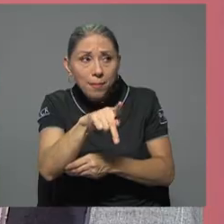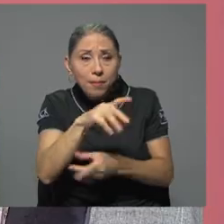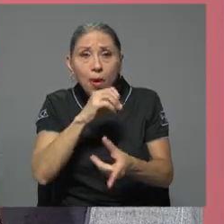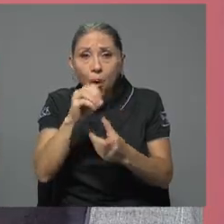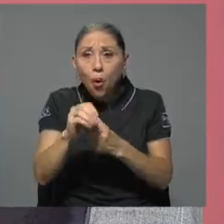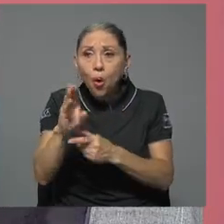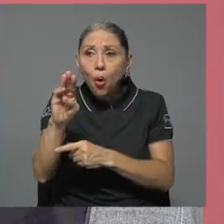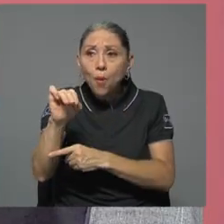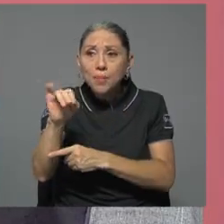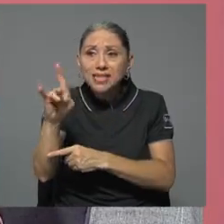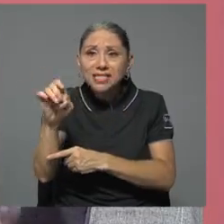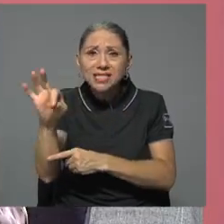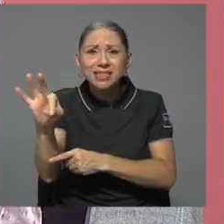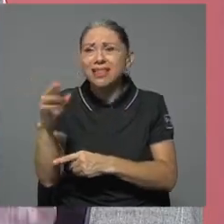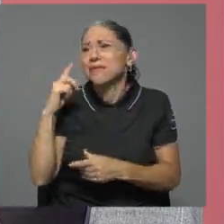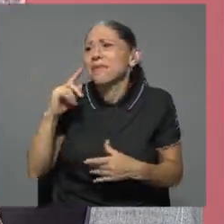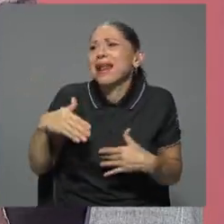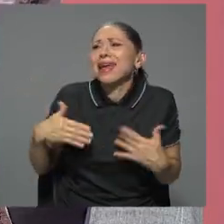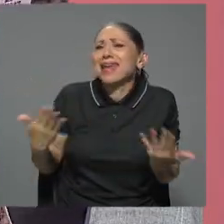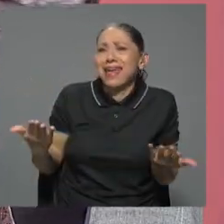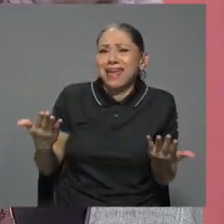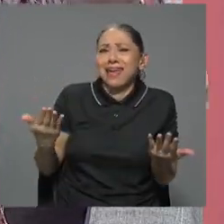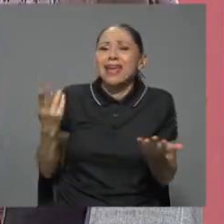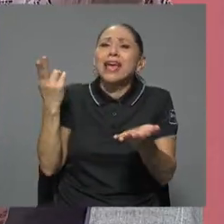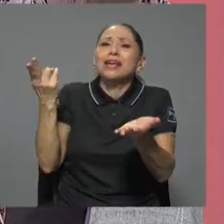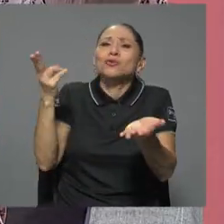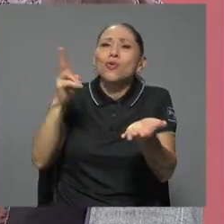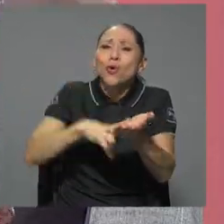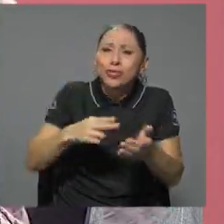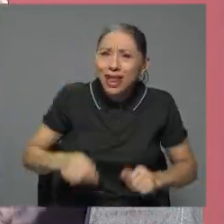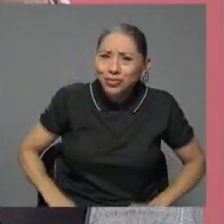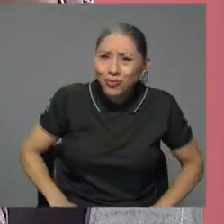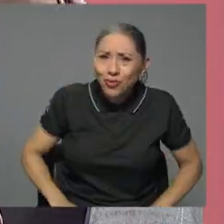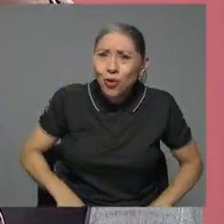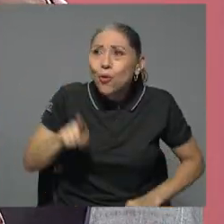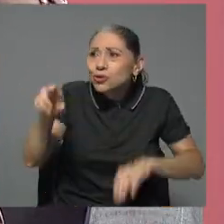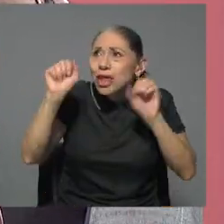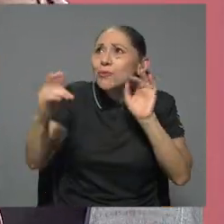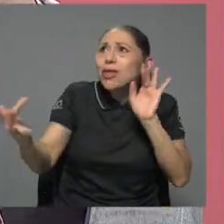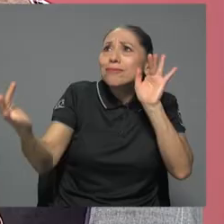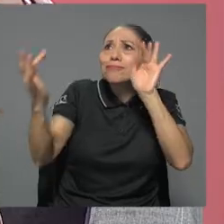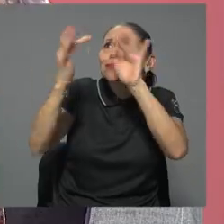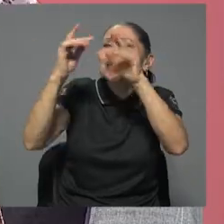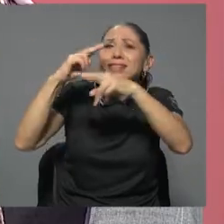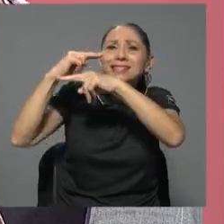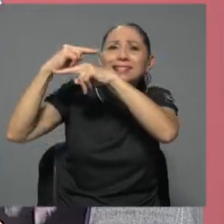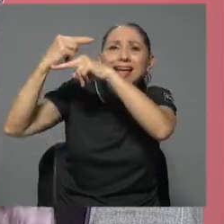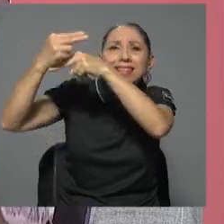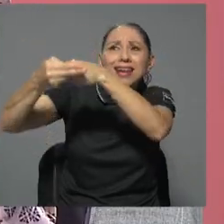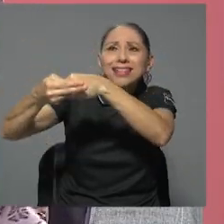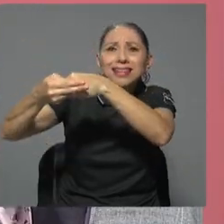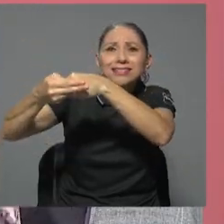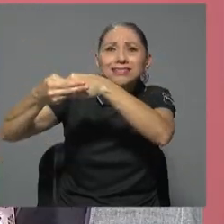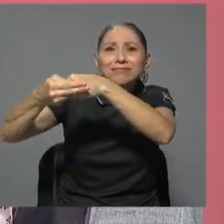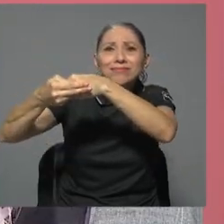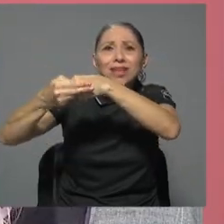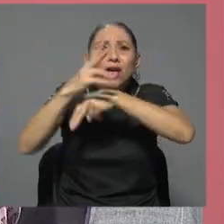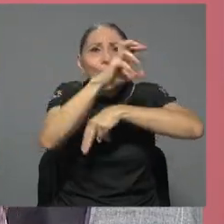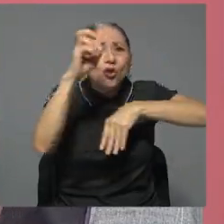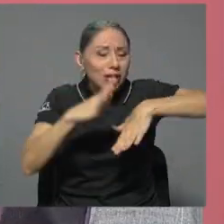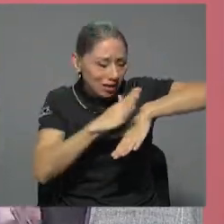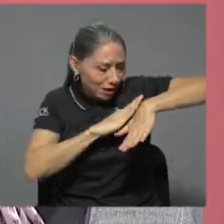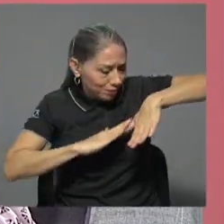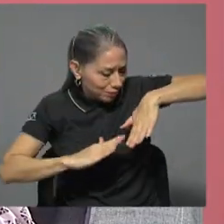en la que se encontrara esté lejos se tiene el acceso a los satélites y usted conecta a costa rica de costa a costa y de frontera a frontera